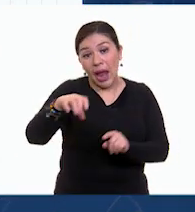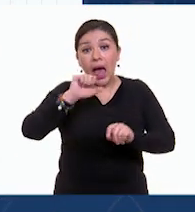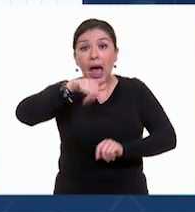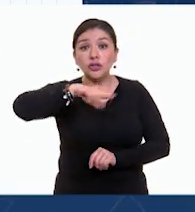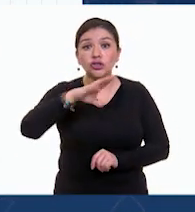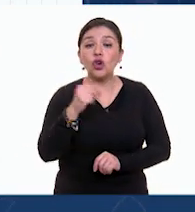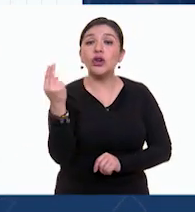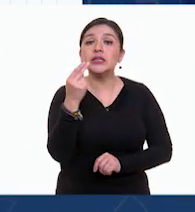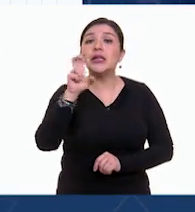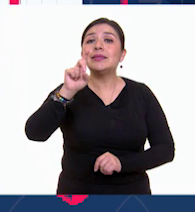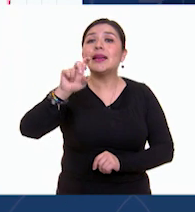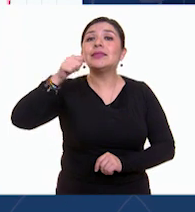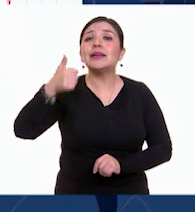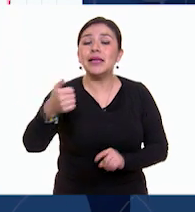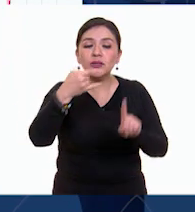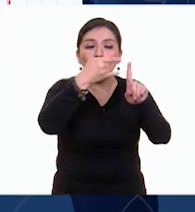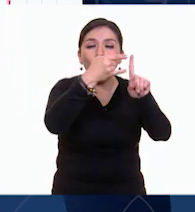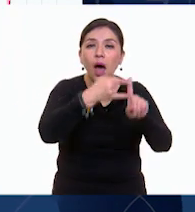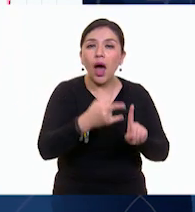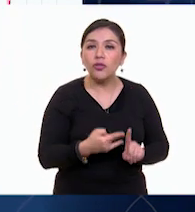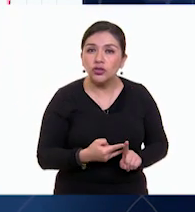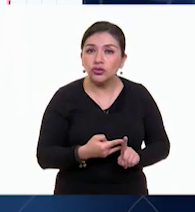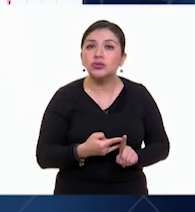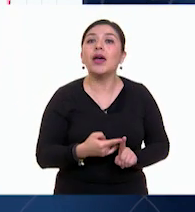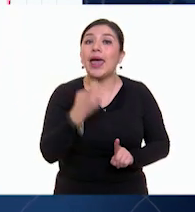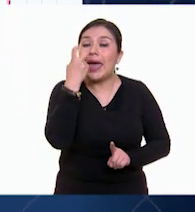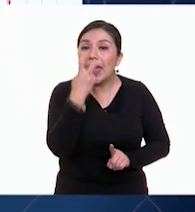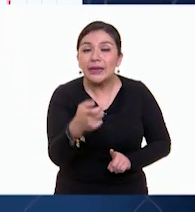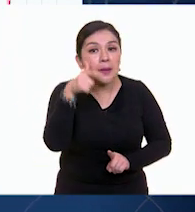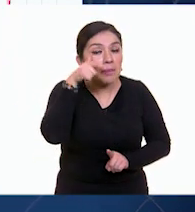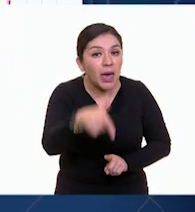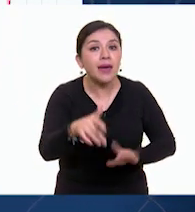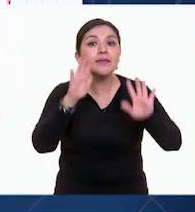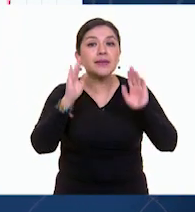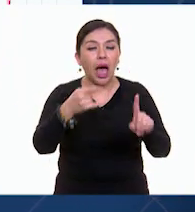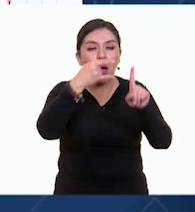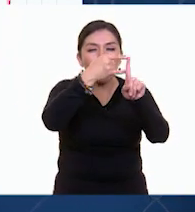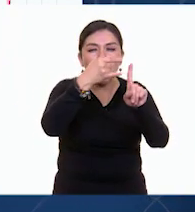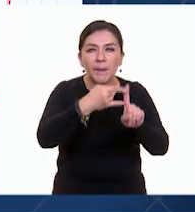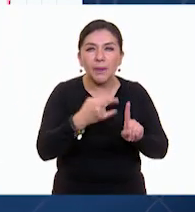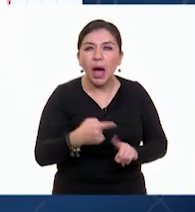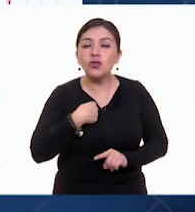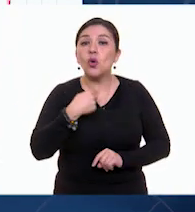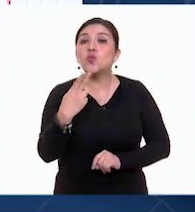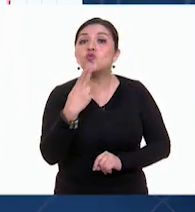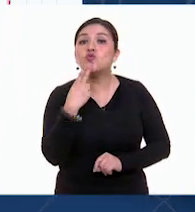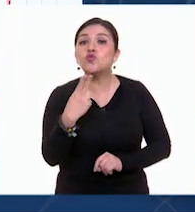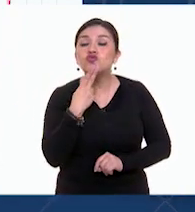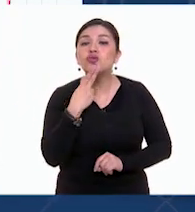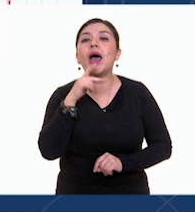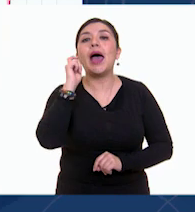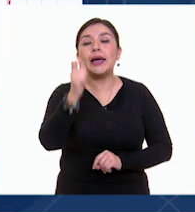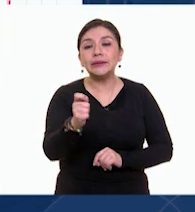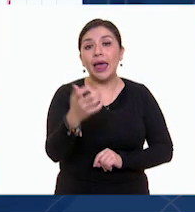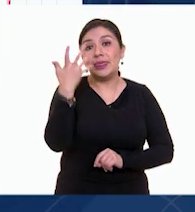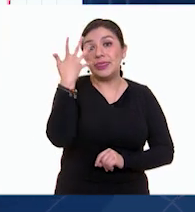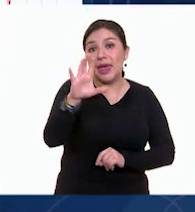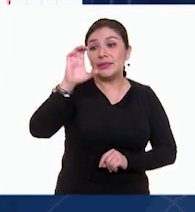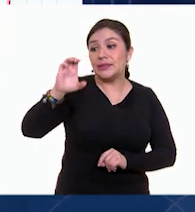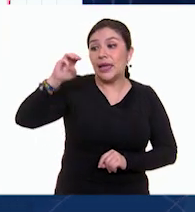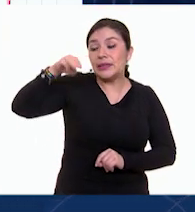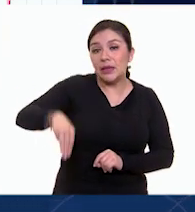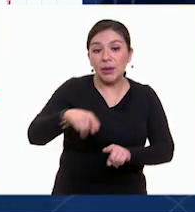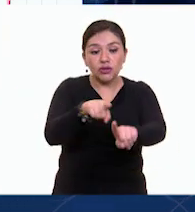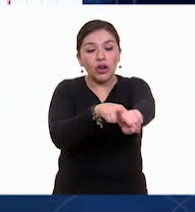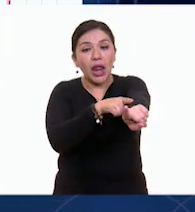ancho requiero de 36 losetas. Entonces, las losetas cuadradas que usé serán de 10 centímetros